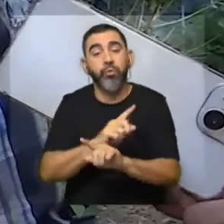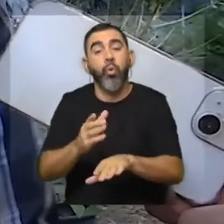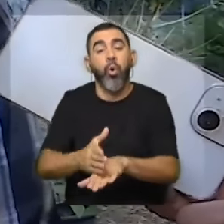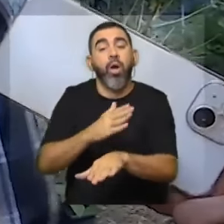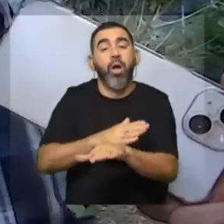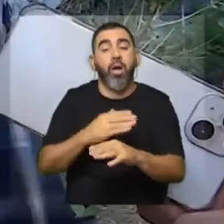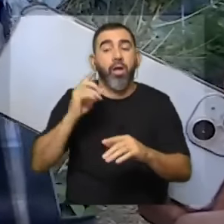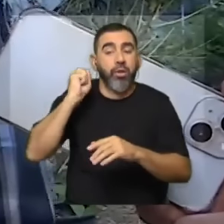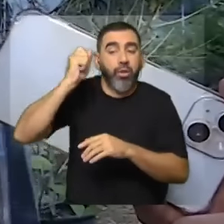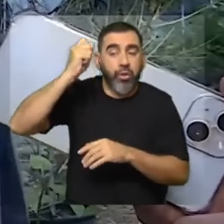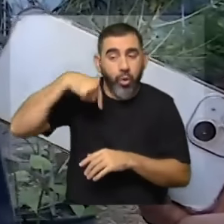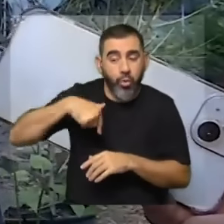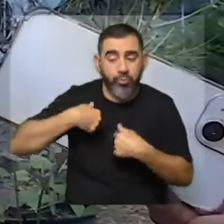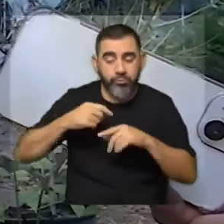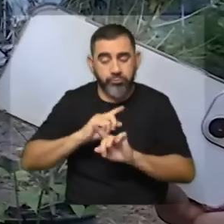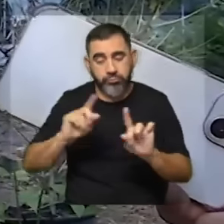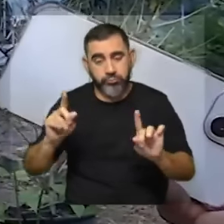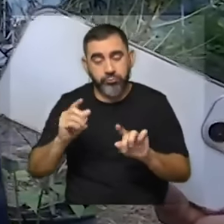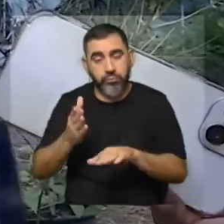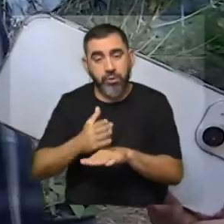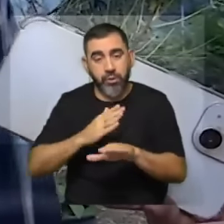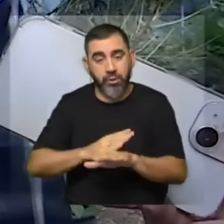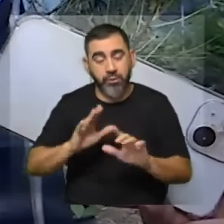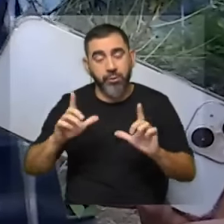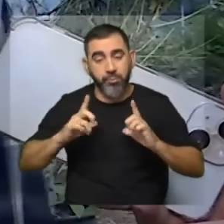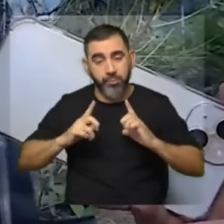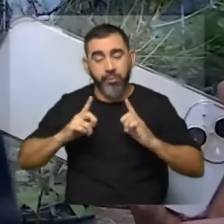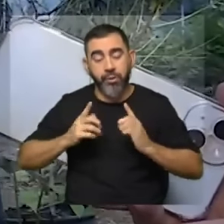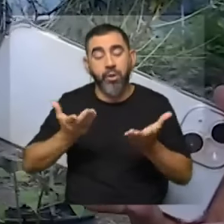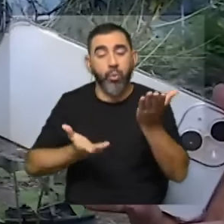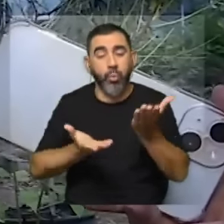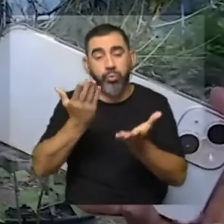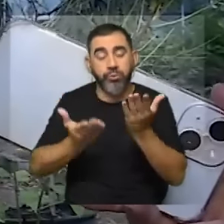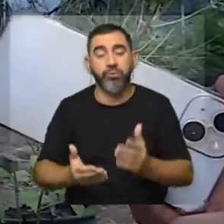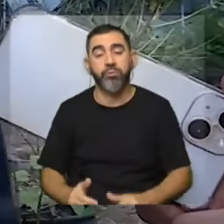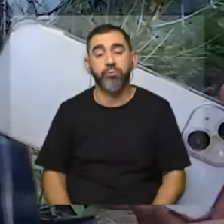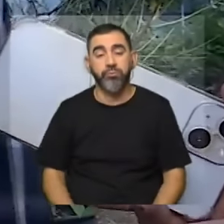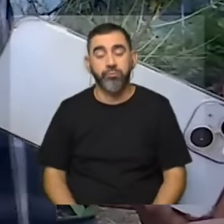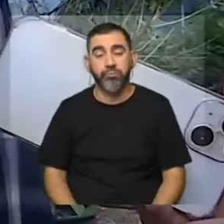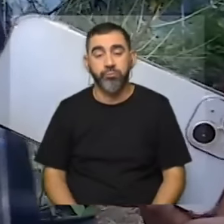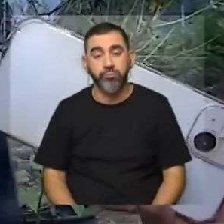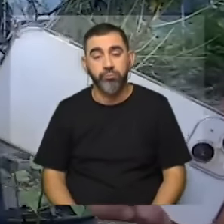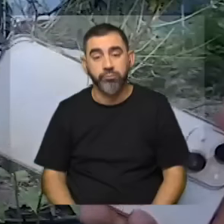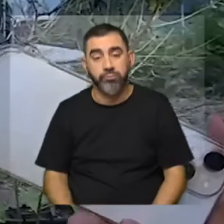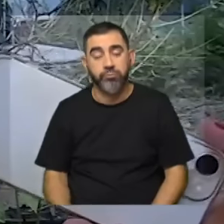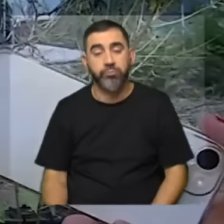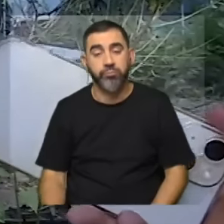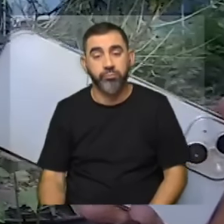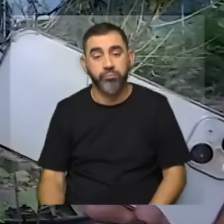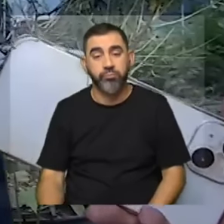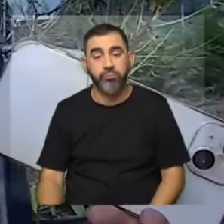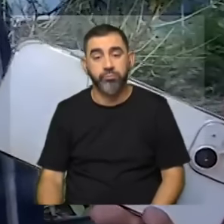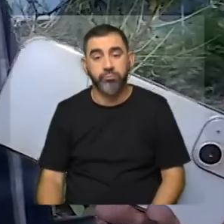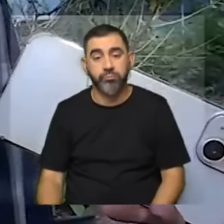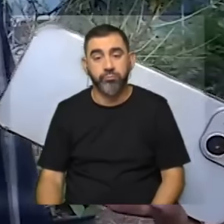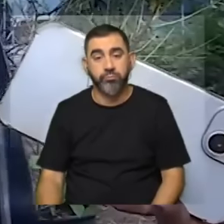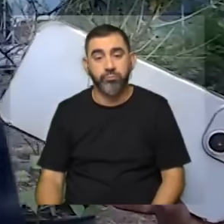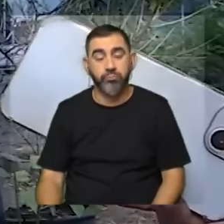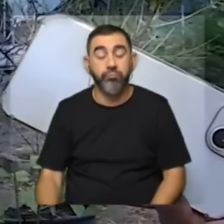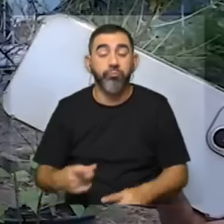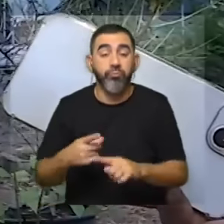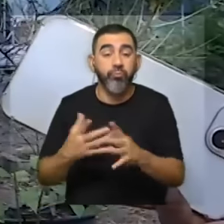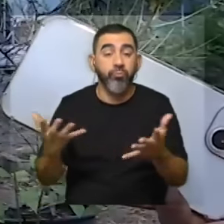tomar posiciones que no tiene sentido sin que estos organismos lauden o aconsejen laudar por